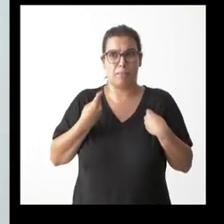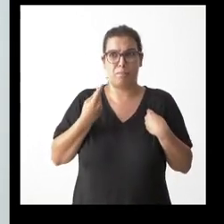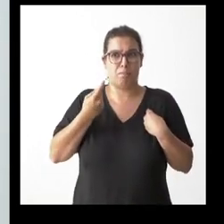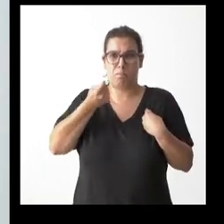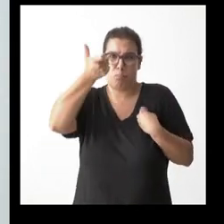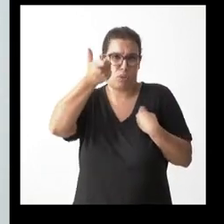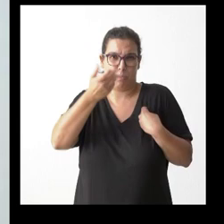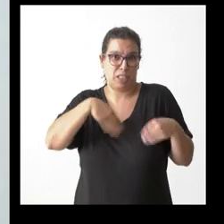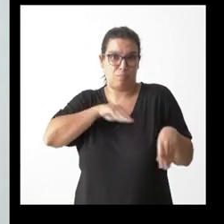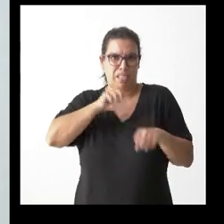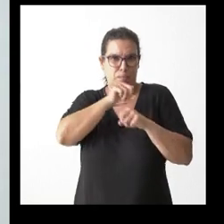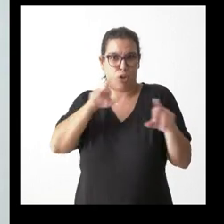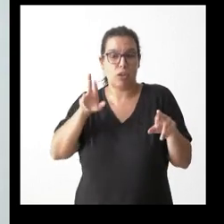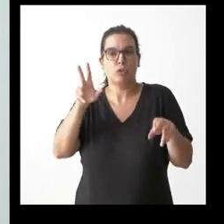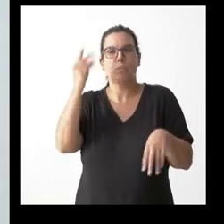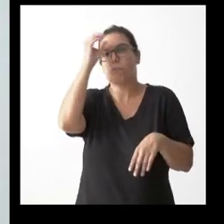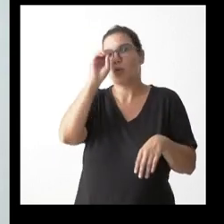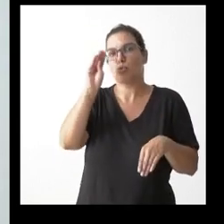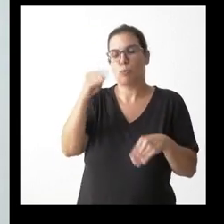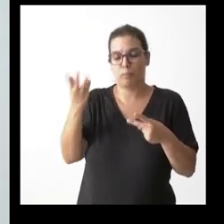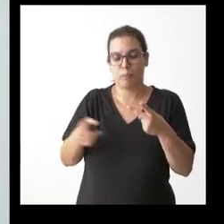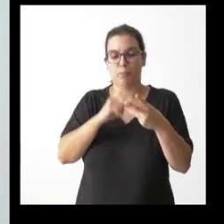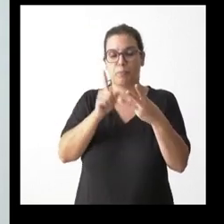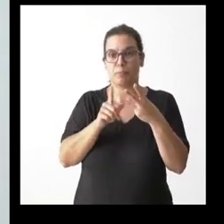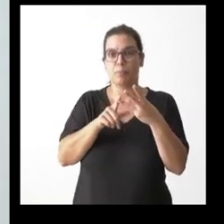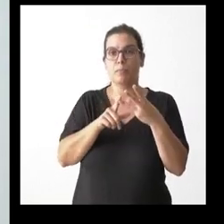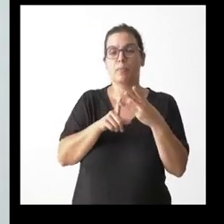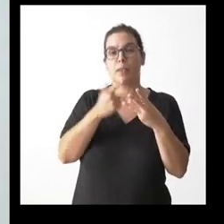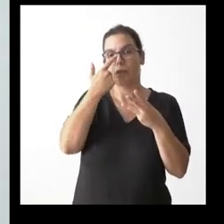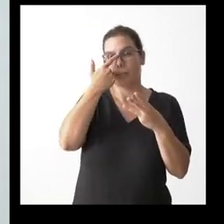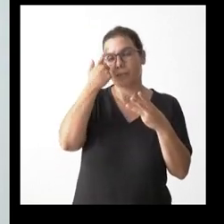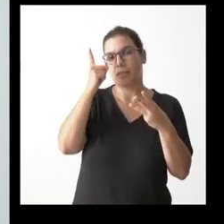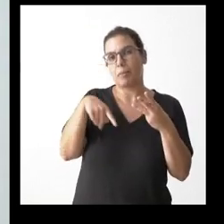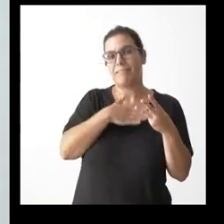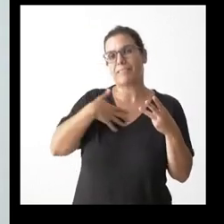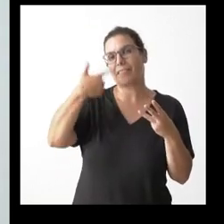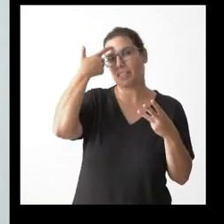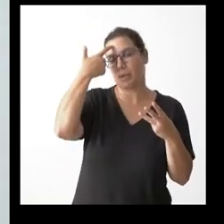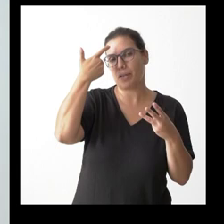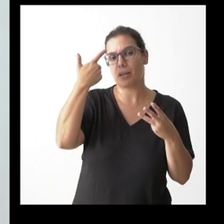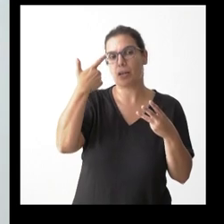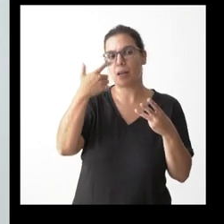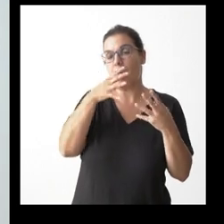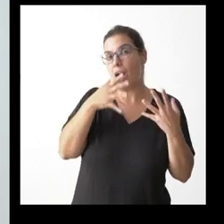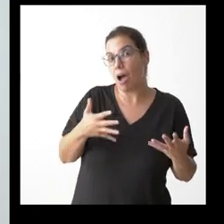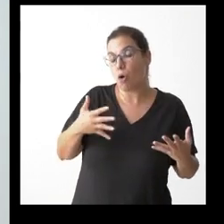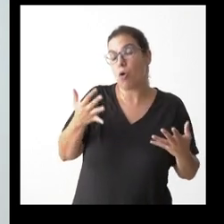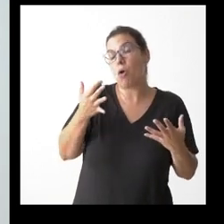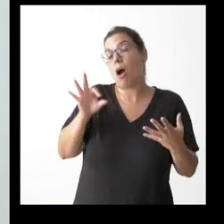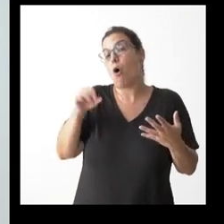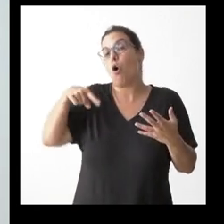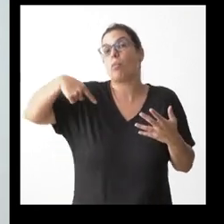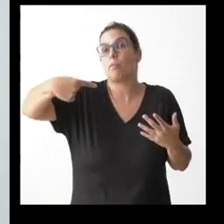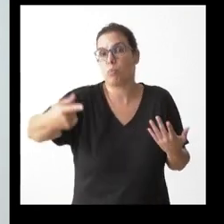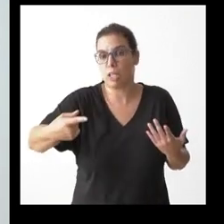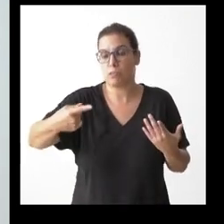saber cuál es su valoración. Y además de esta valoración, saber si ahora o posteriormente por parte